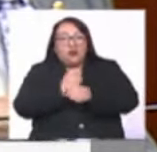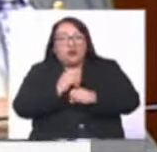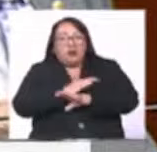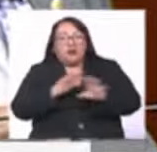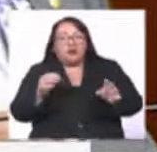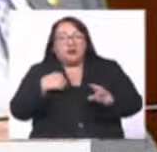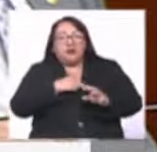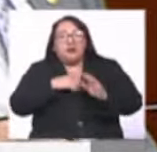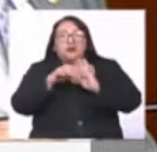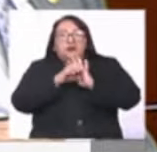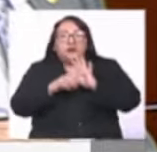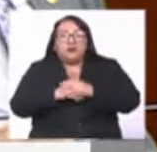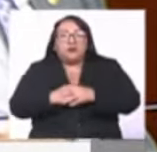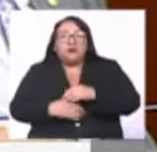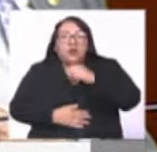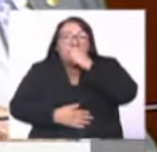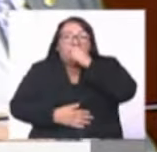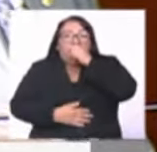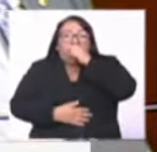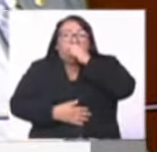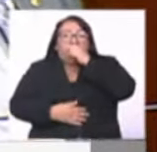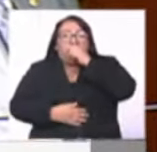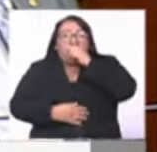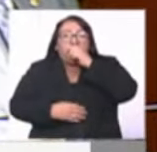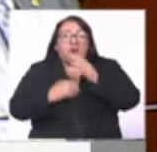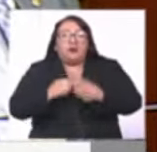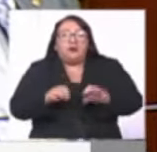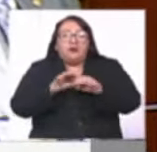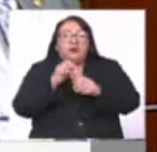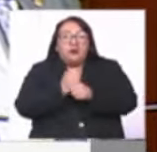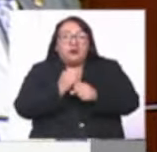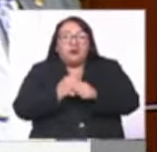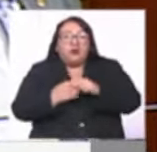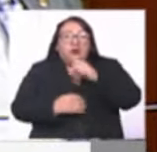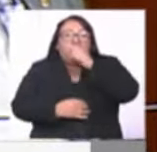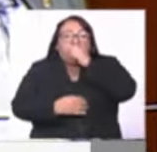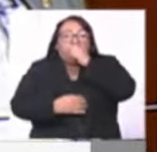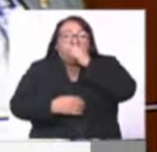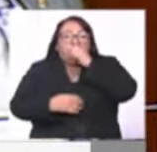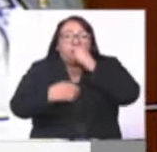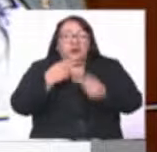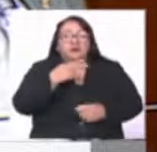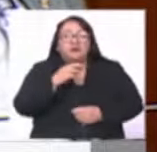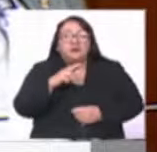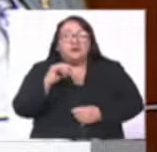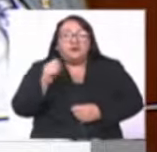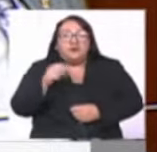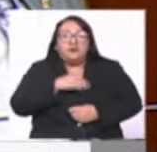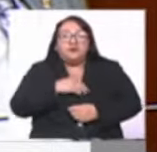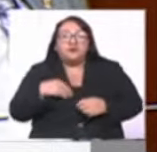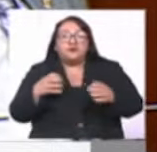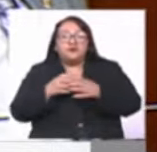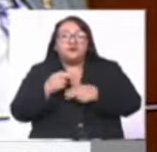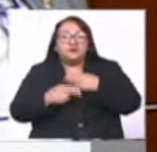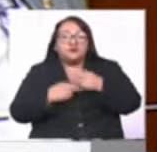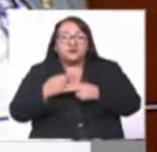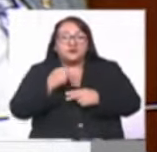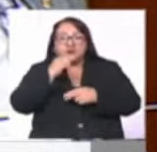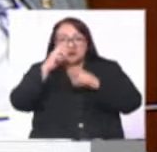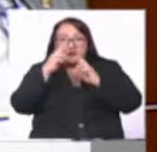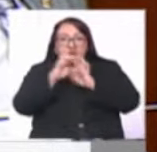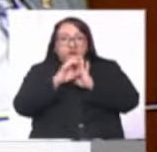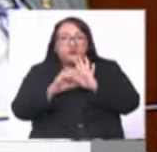nuestra Constitución tercero acusar al Señor Henry José Ávila Herrera miembro de la junta Nacional de Justicia por infracción